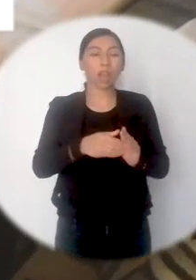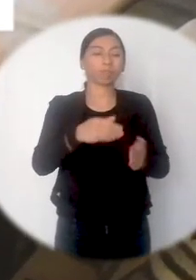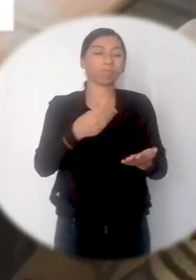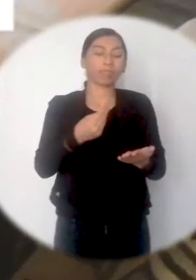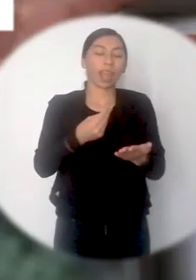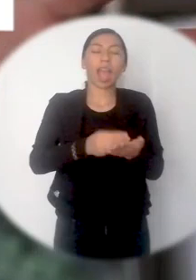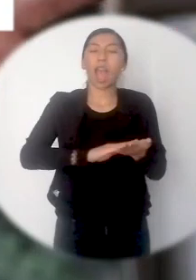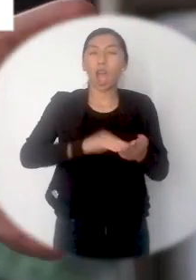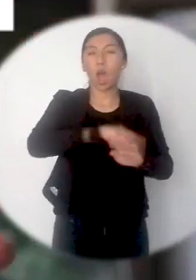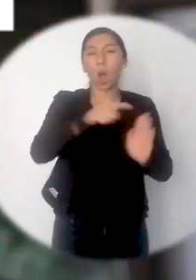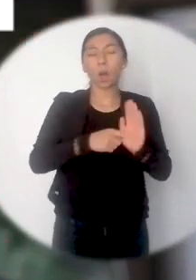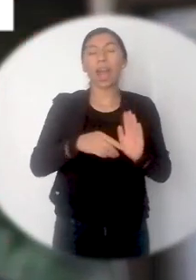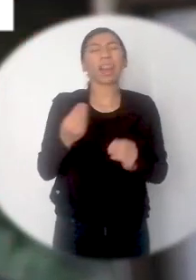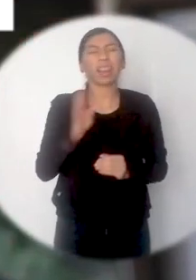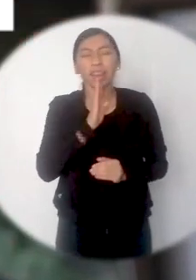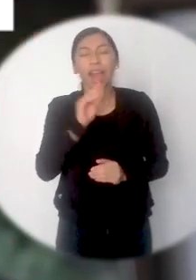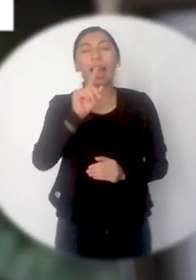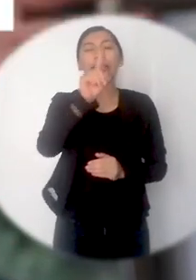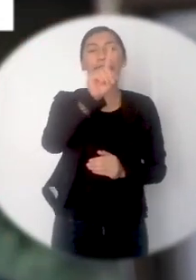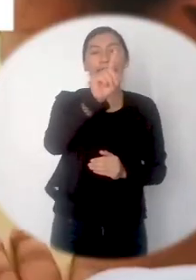86.432 indemnizaciones administrativas a